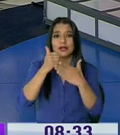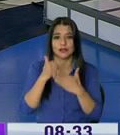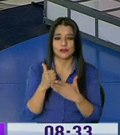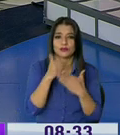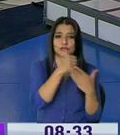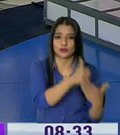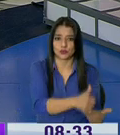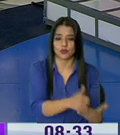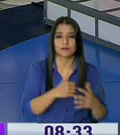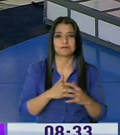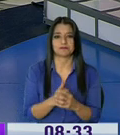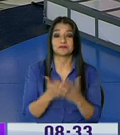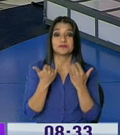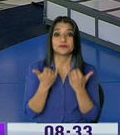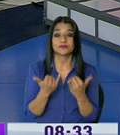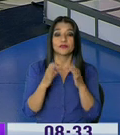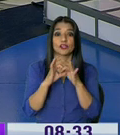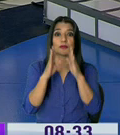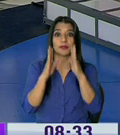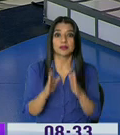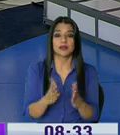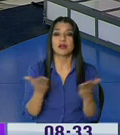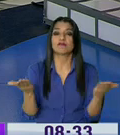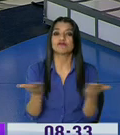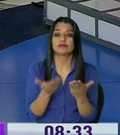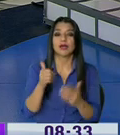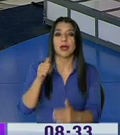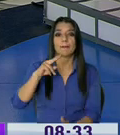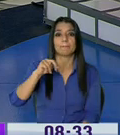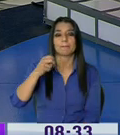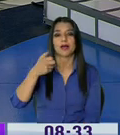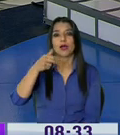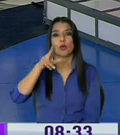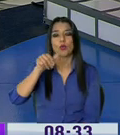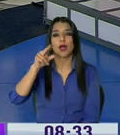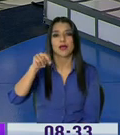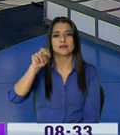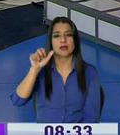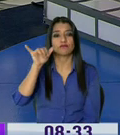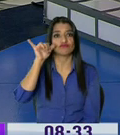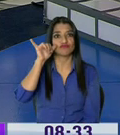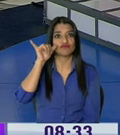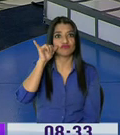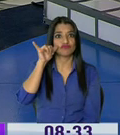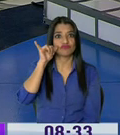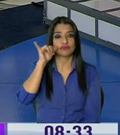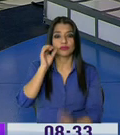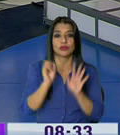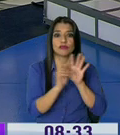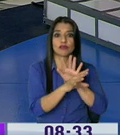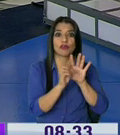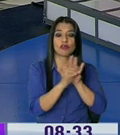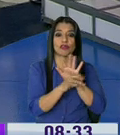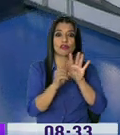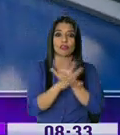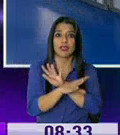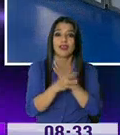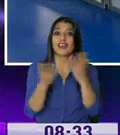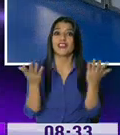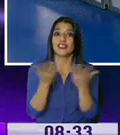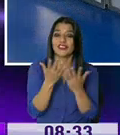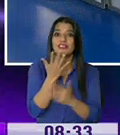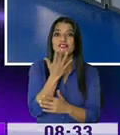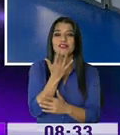ayudar. Adriana Rojas está en Amaguaña, bueno, realmente es Angolquí esto, ¿no? En las bodegas de la corporación La Favorita,